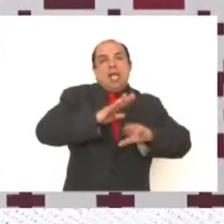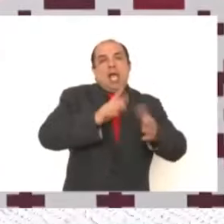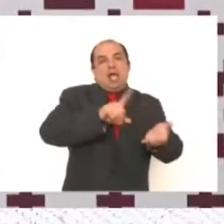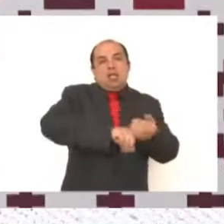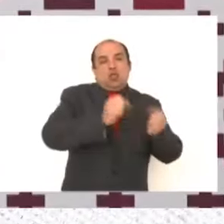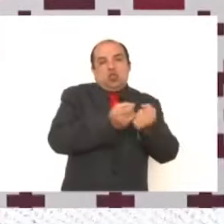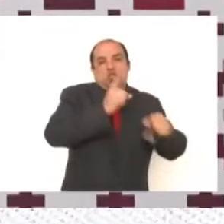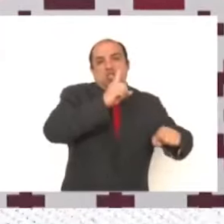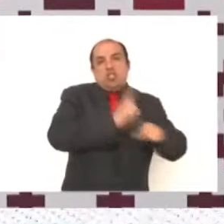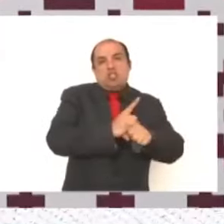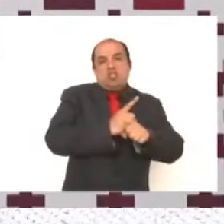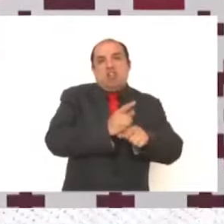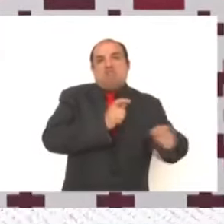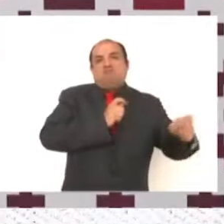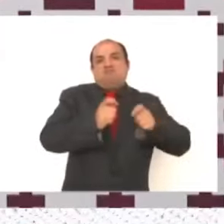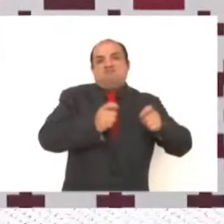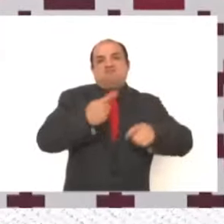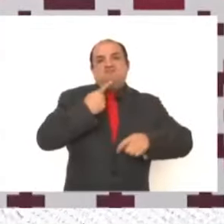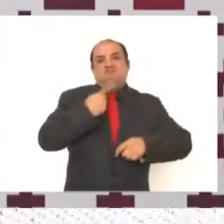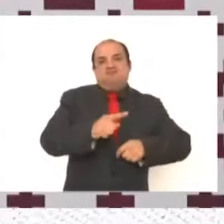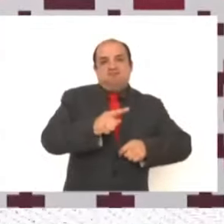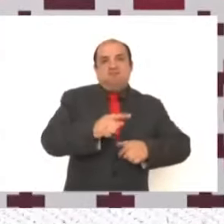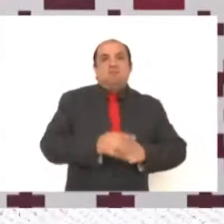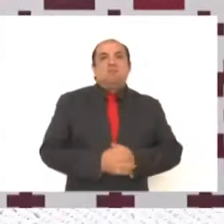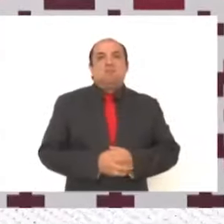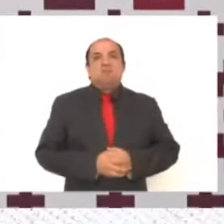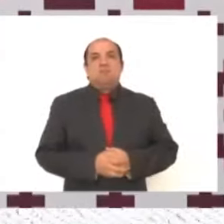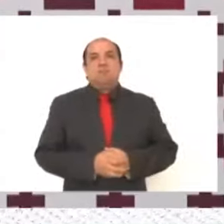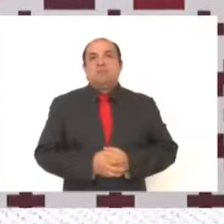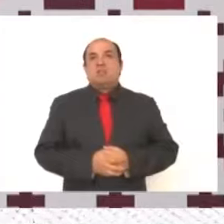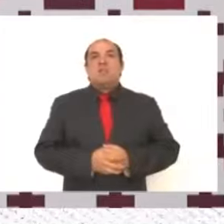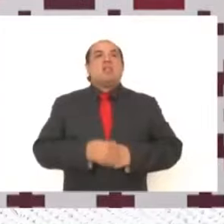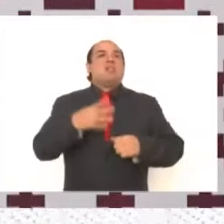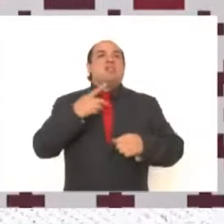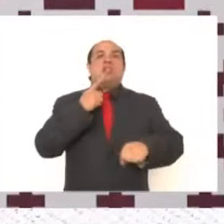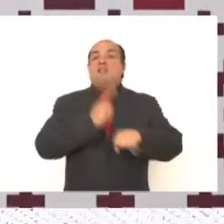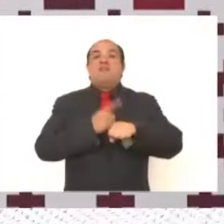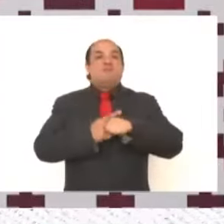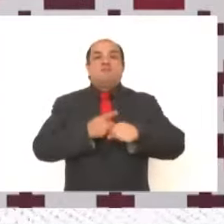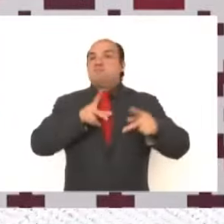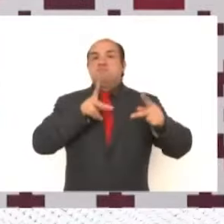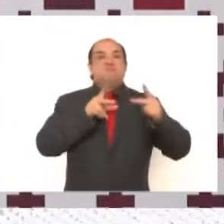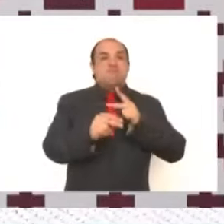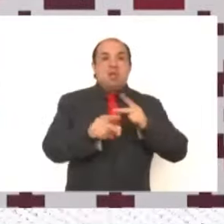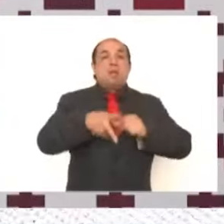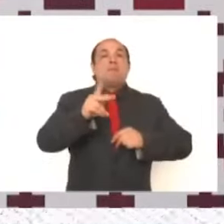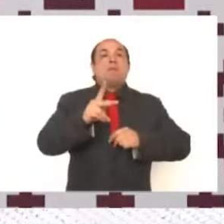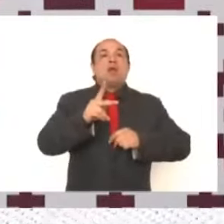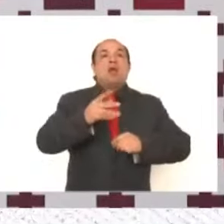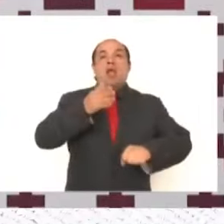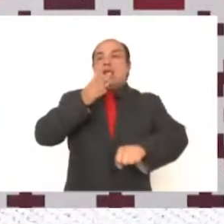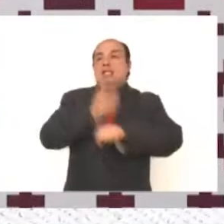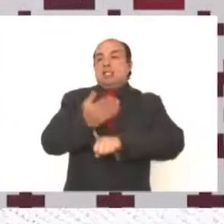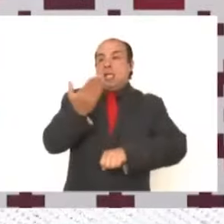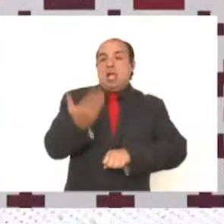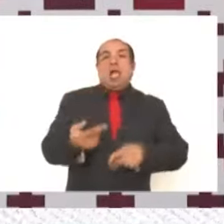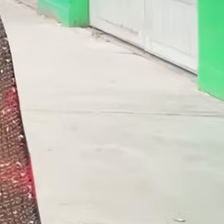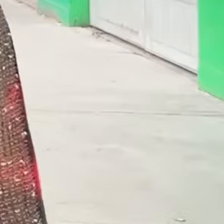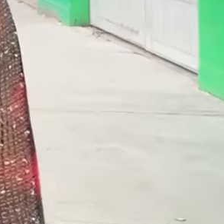sociedad autoritaria. No se detenía la enfermedad, pero sí se castigaba al